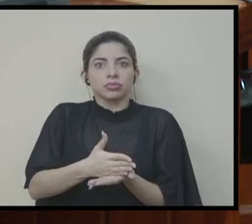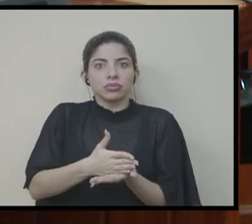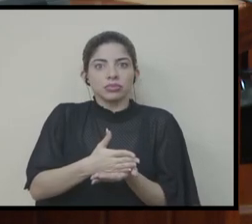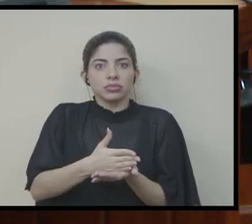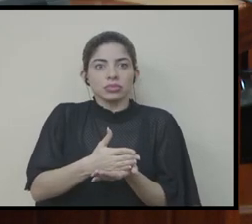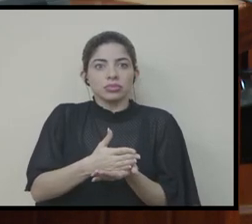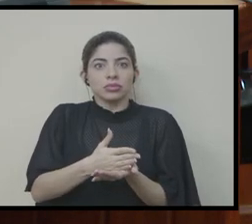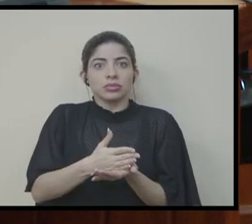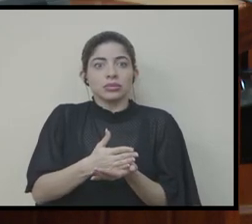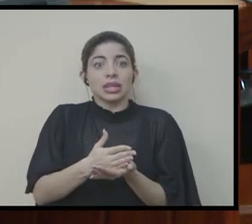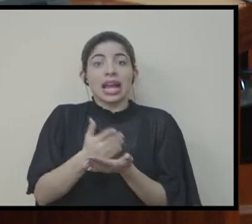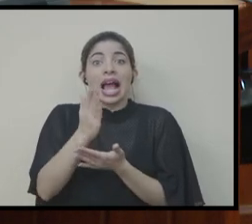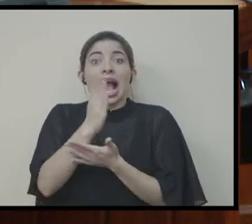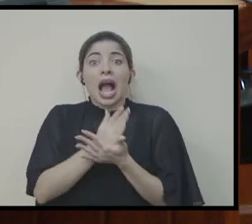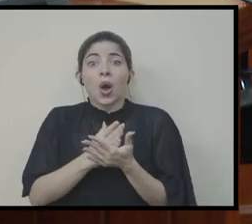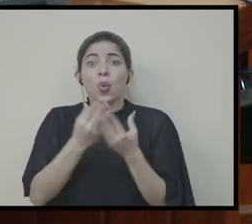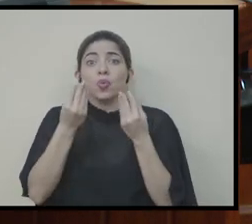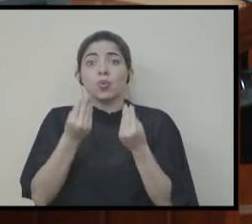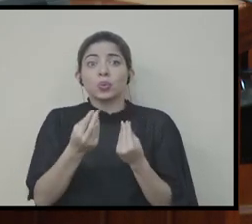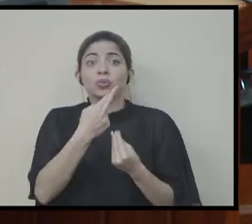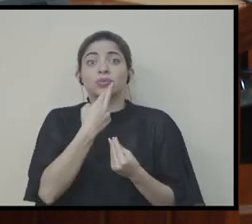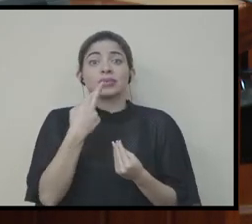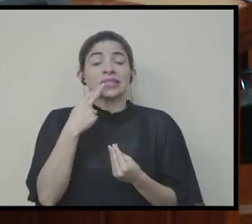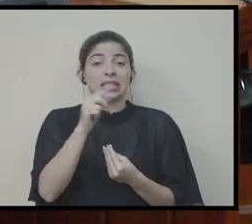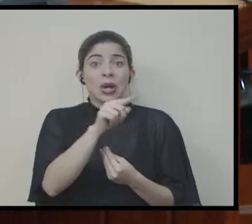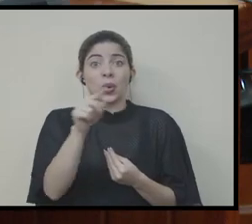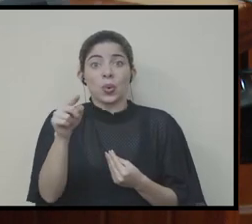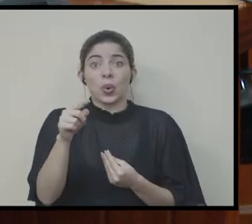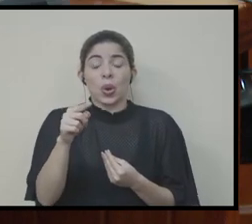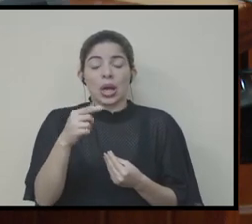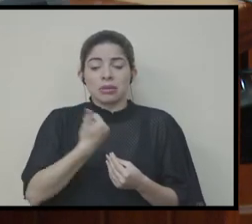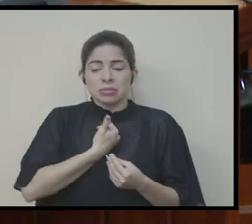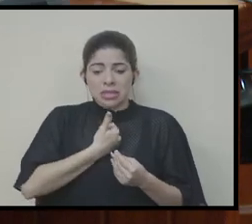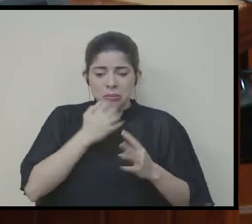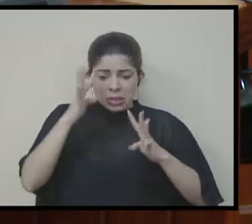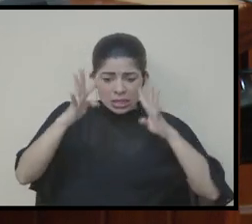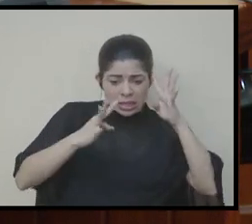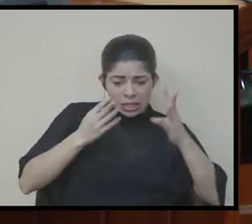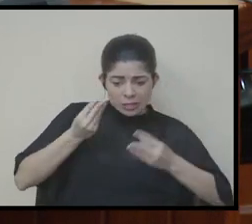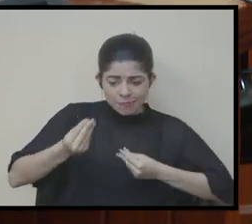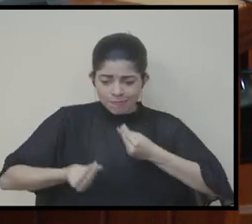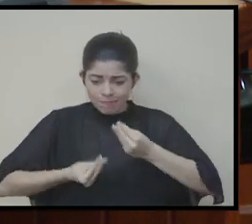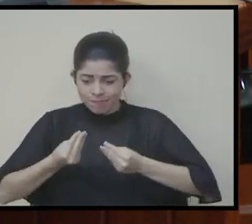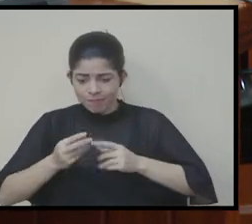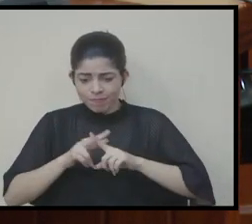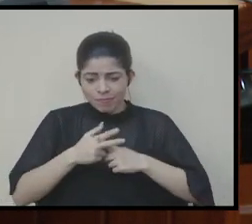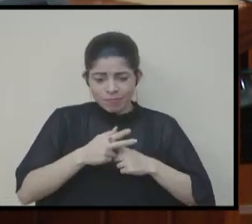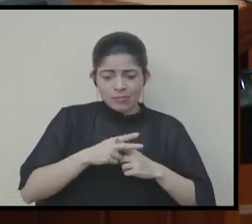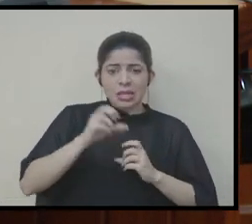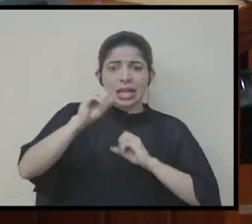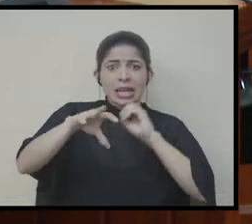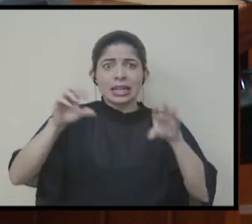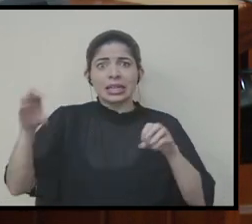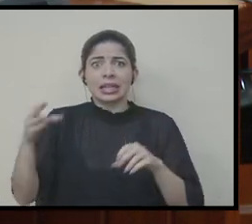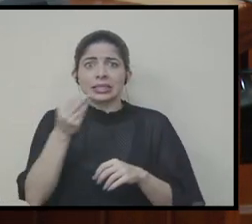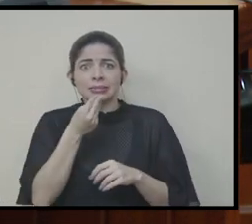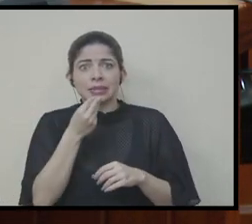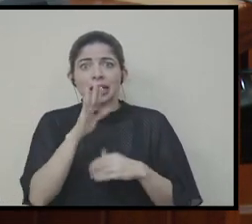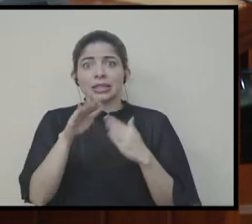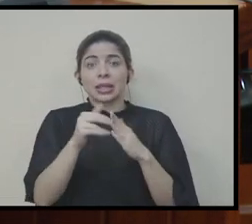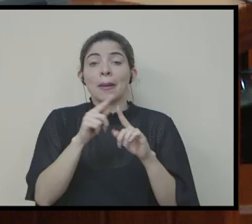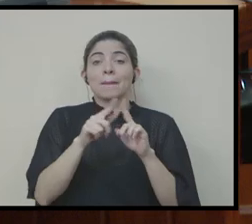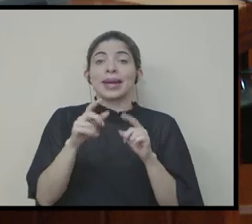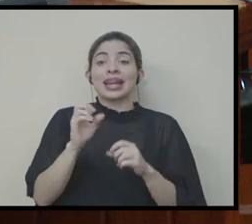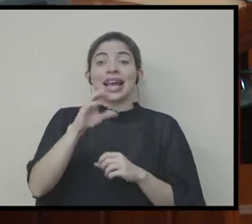Y por más que muchos de los restaurantes, también ellos se reinventaron y empezaron a hacer express y todo esto, en